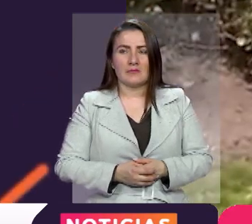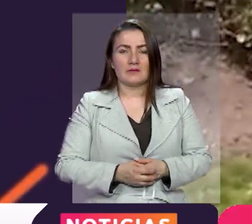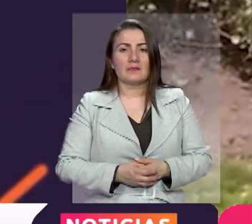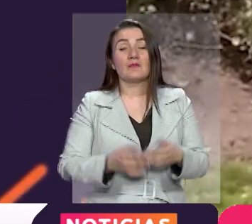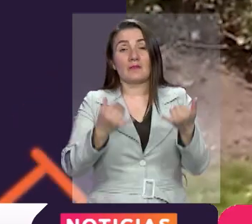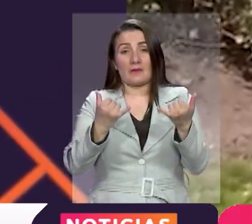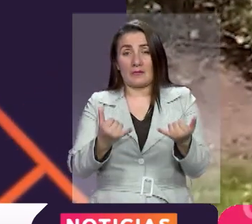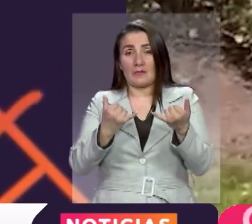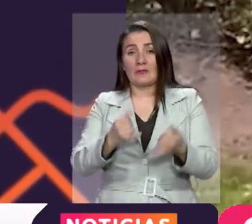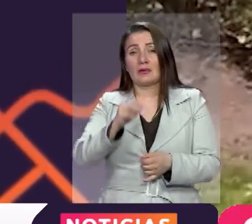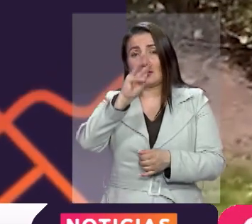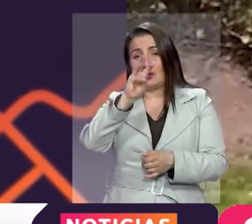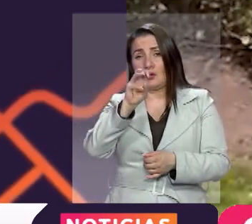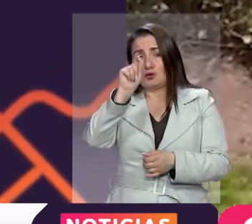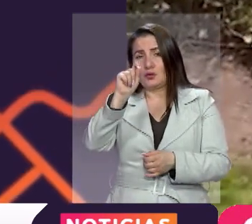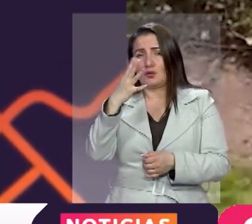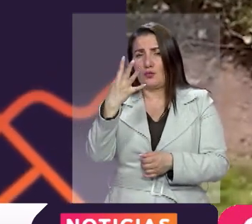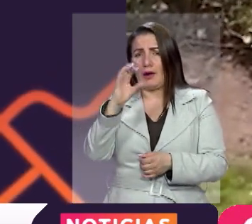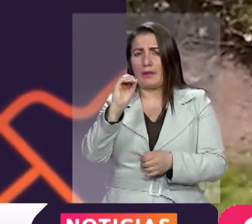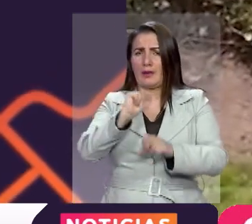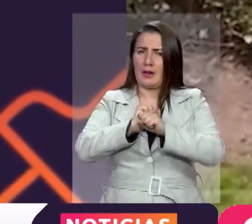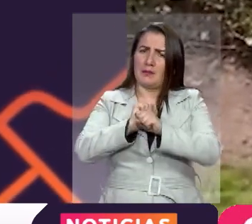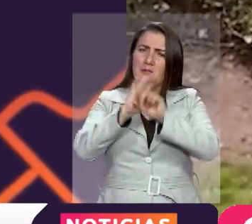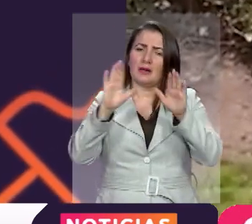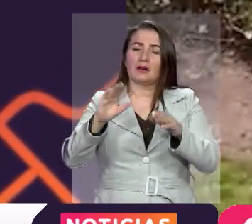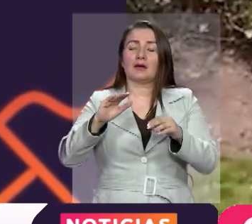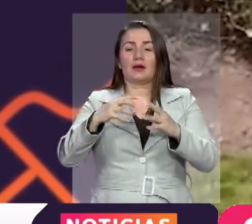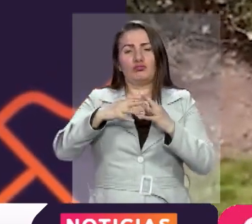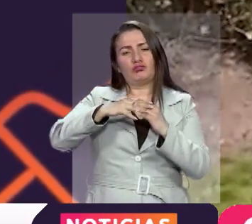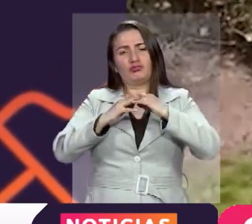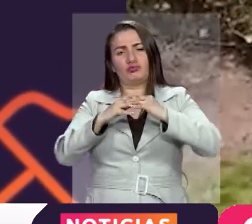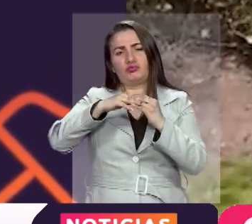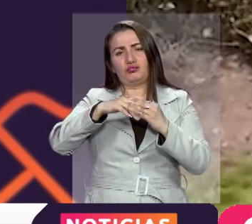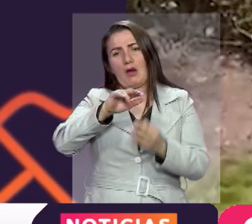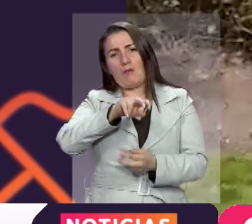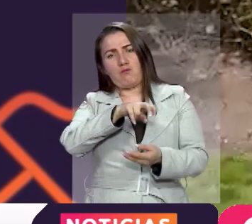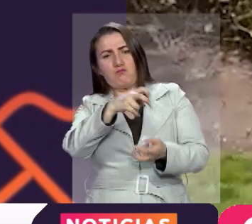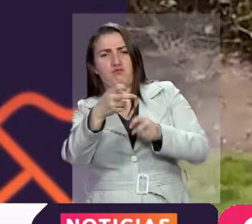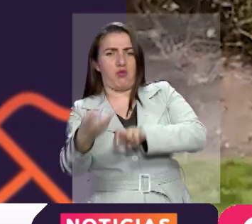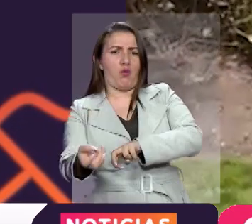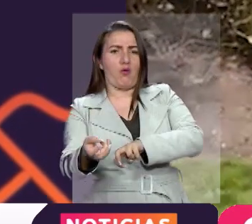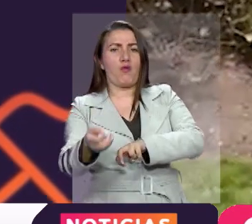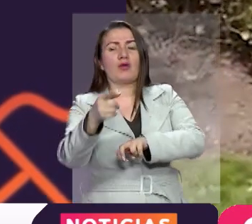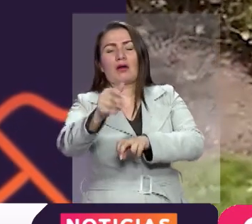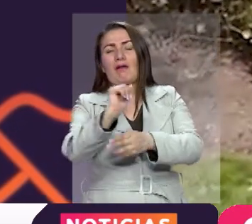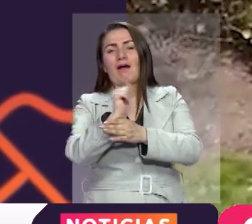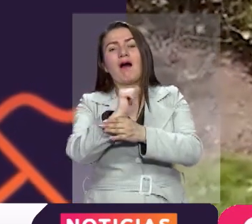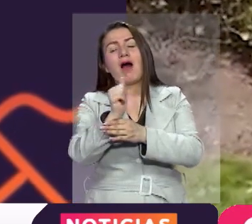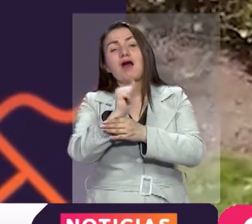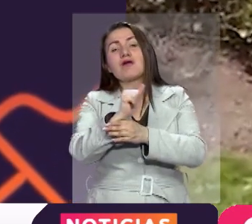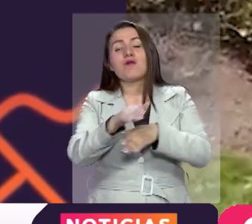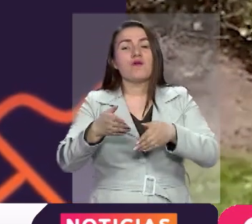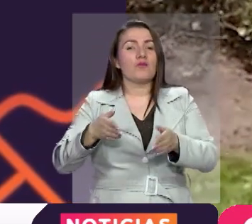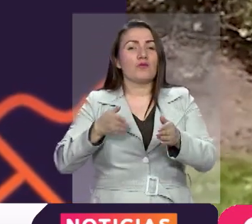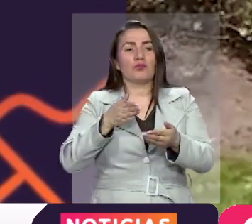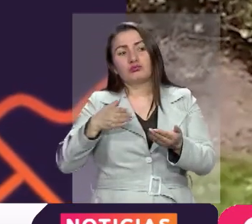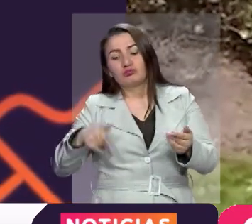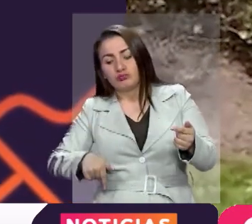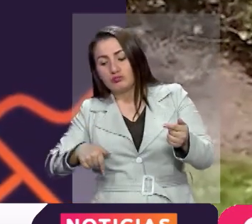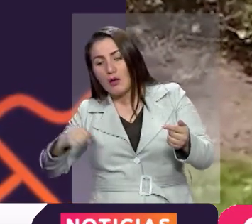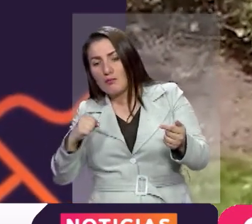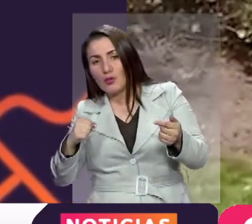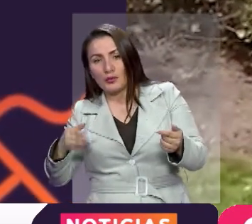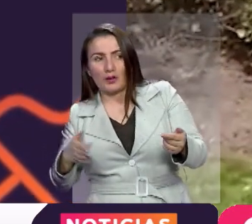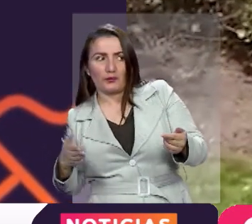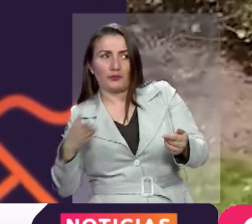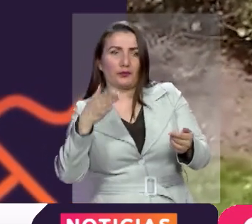Hoy sobre las 8:40 de la mañana se presenta un volcamiento en el kilómetro 18 de la vía Bogotá-Villavicencio, exactamente este